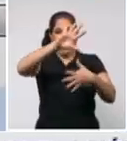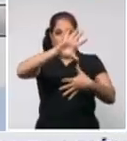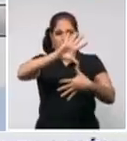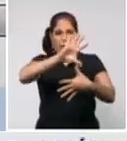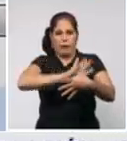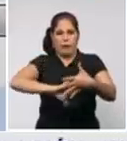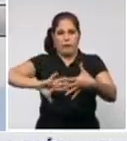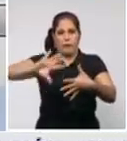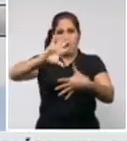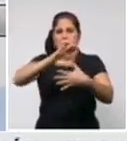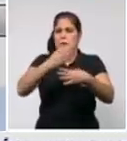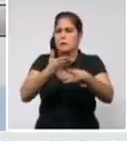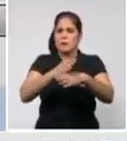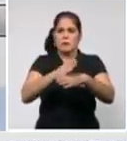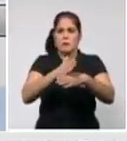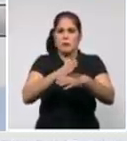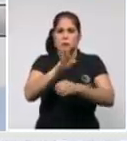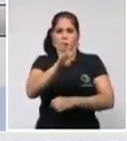Representan el